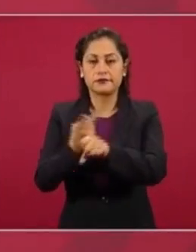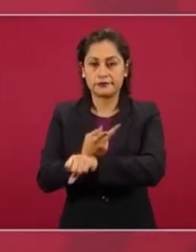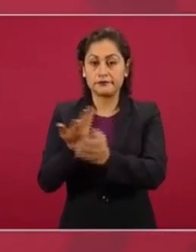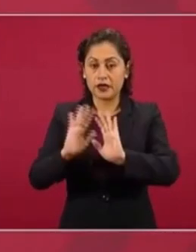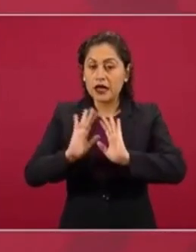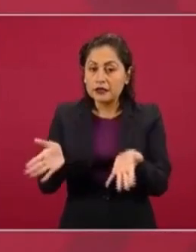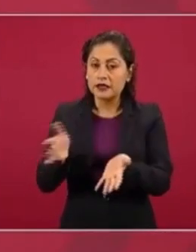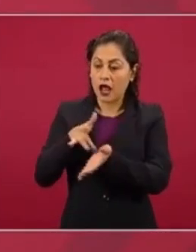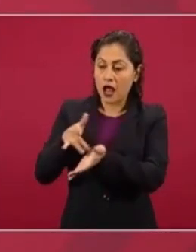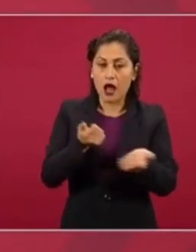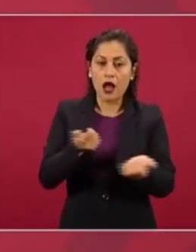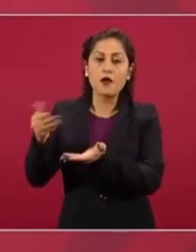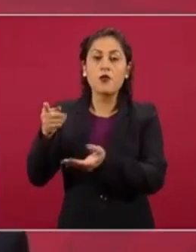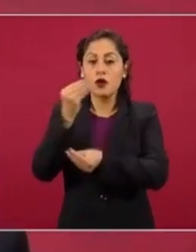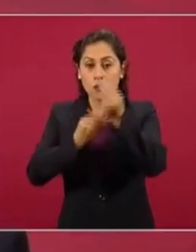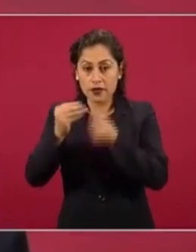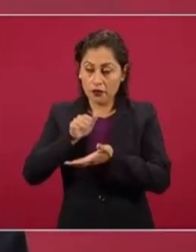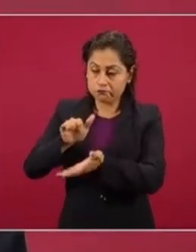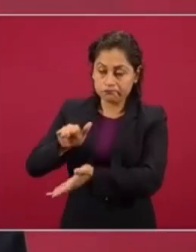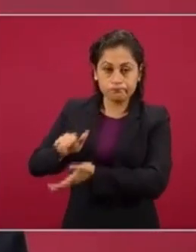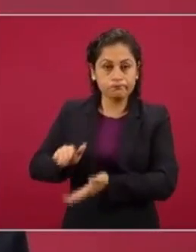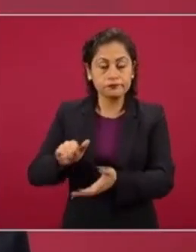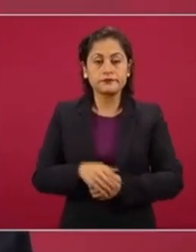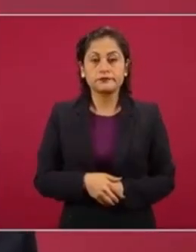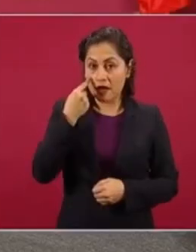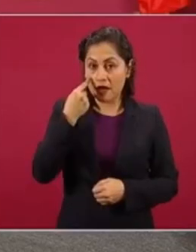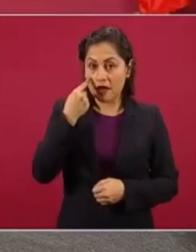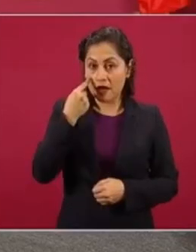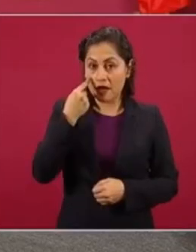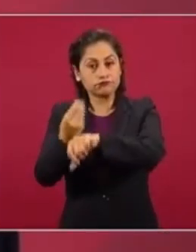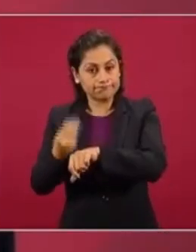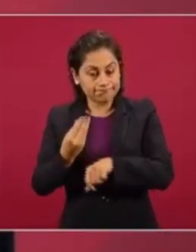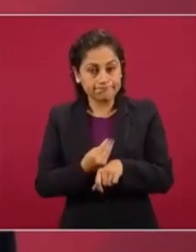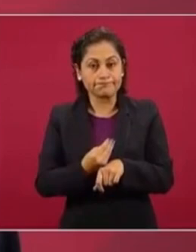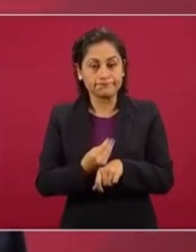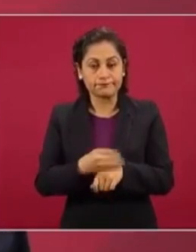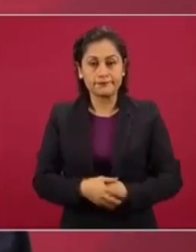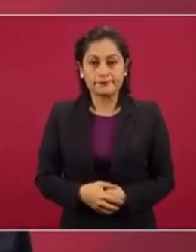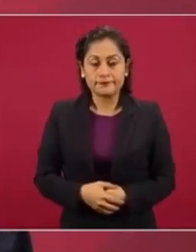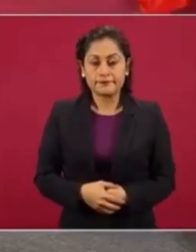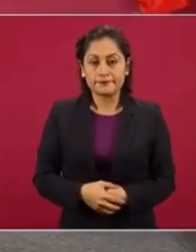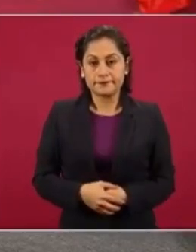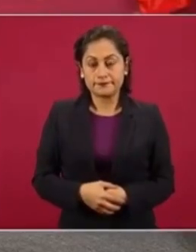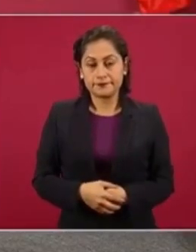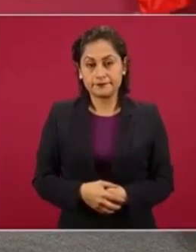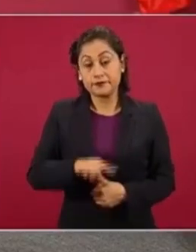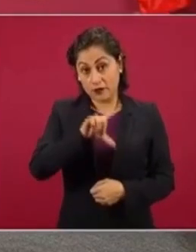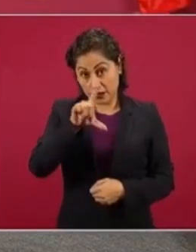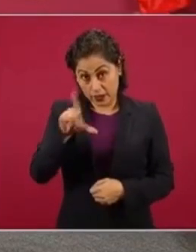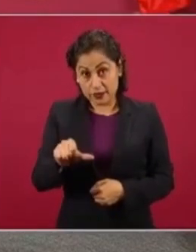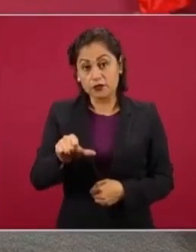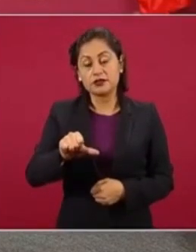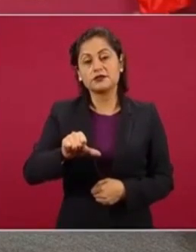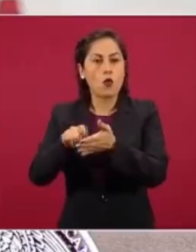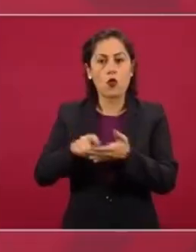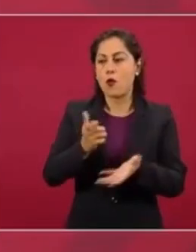les está apoyando con despensas, se les está censando. De eso